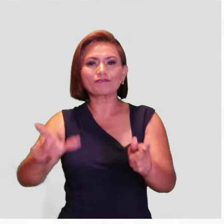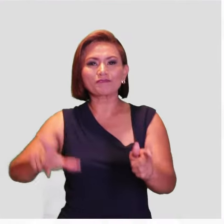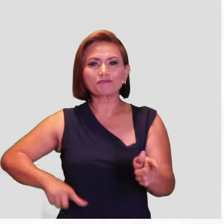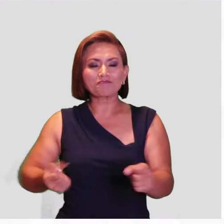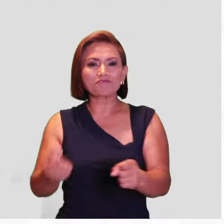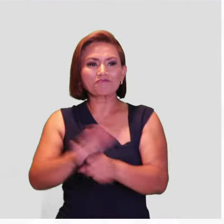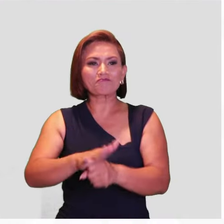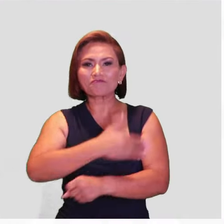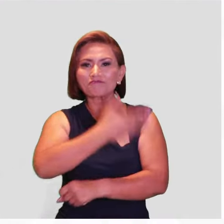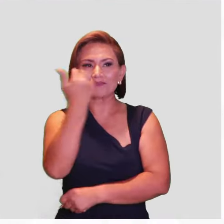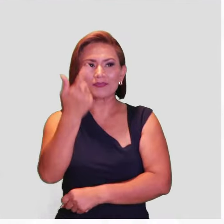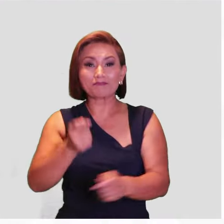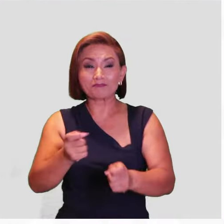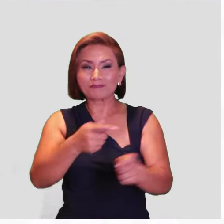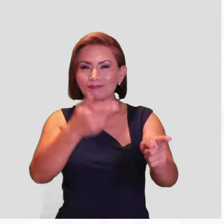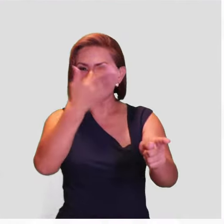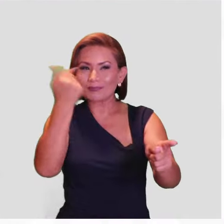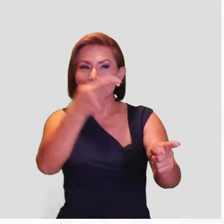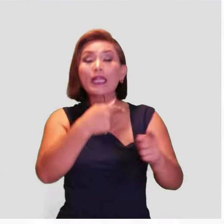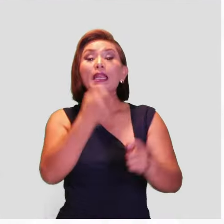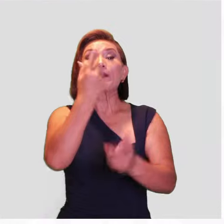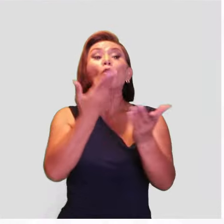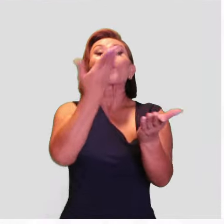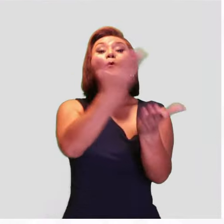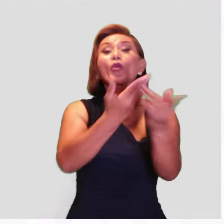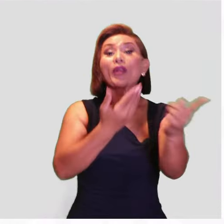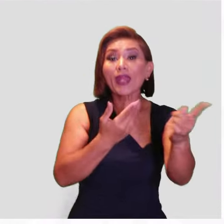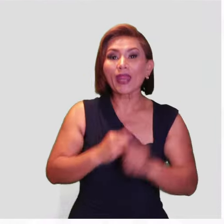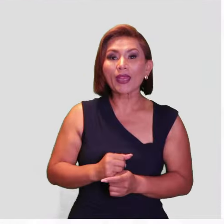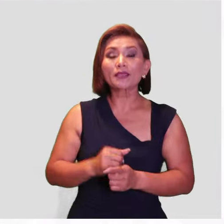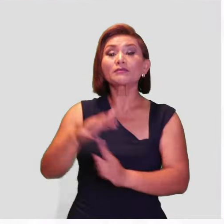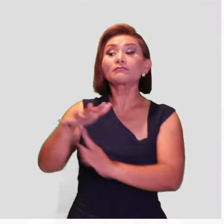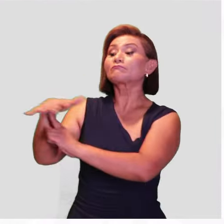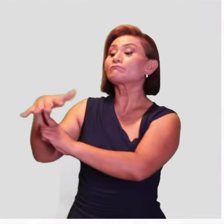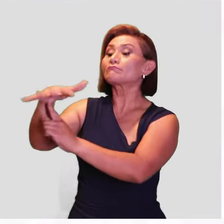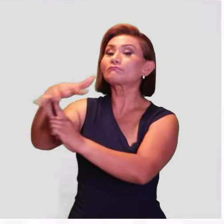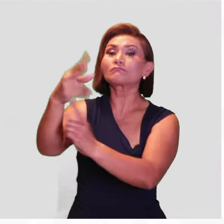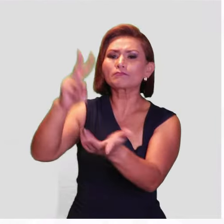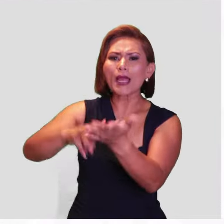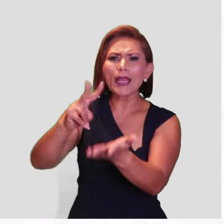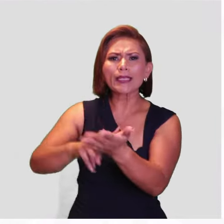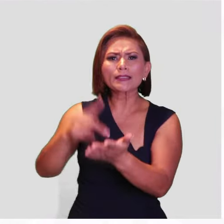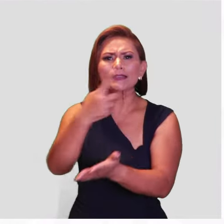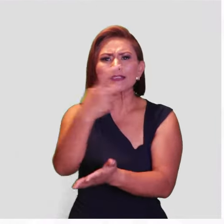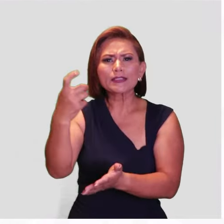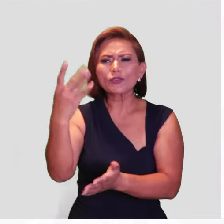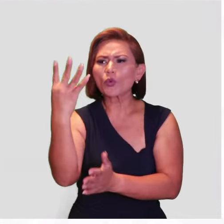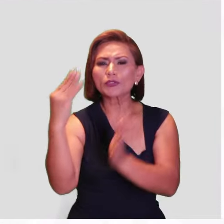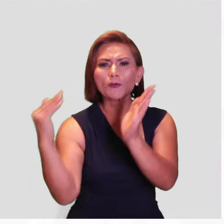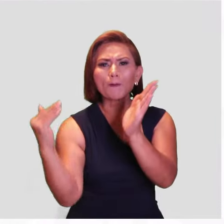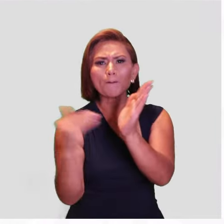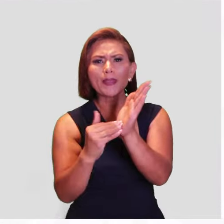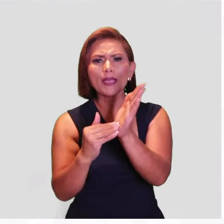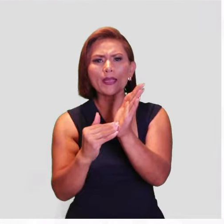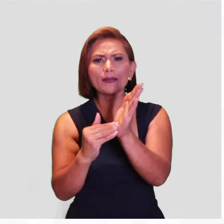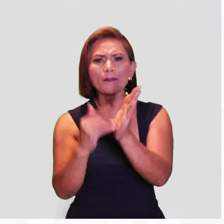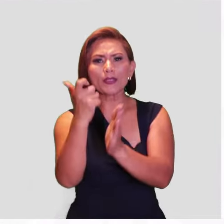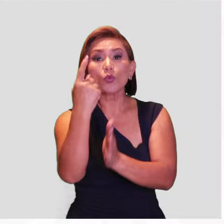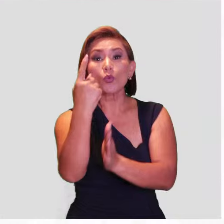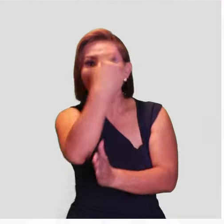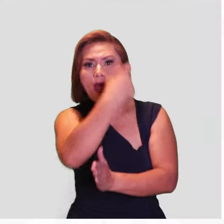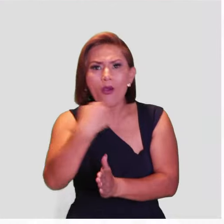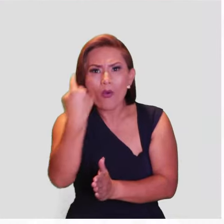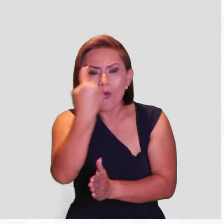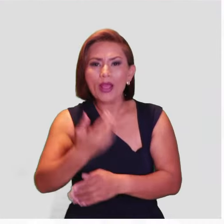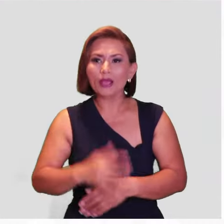gobernar. Propone un helicóptero que cuesta 104 mil pesos la hora, es decir, que si trabajara una hora